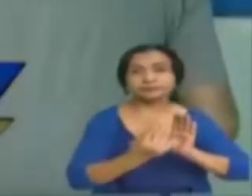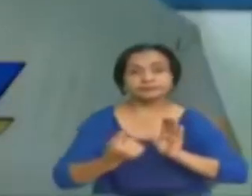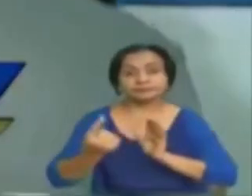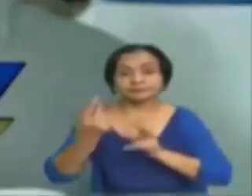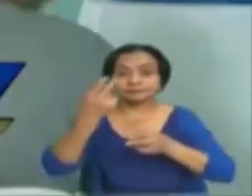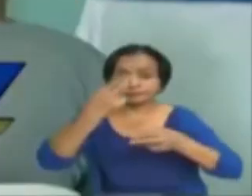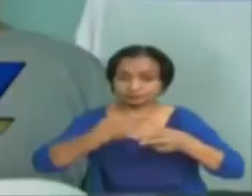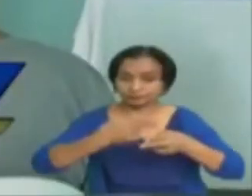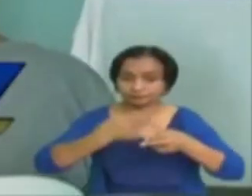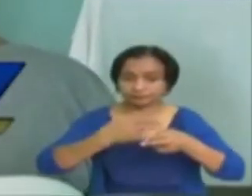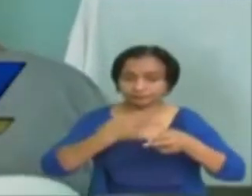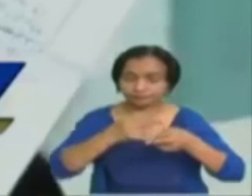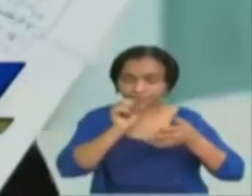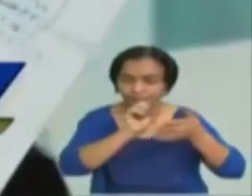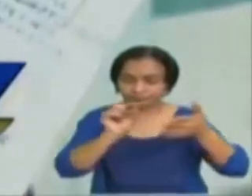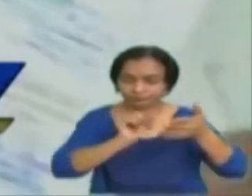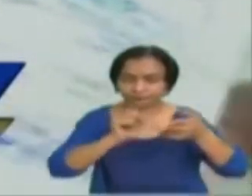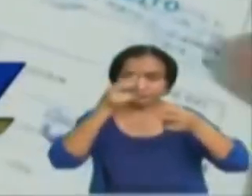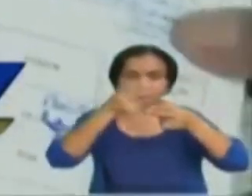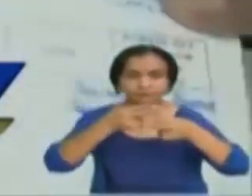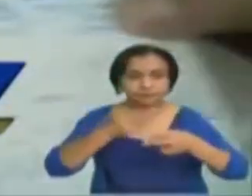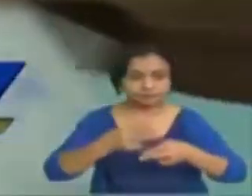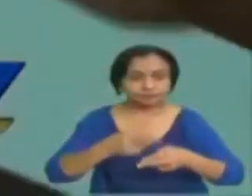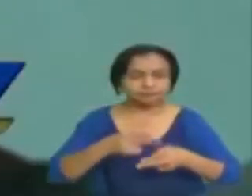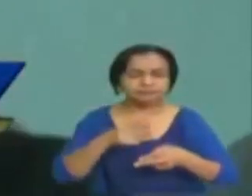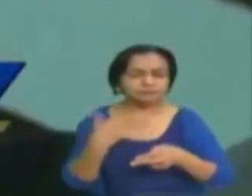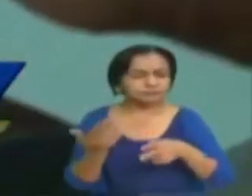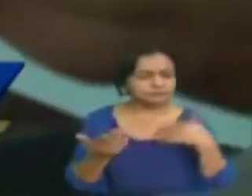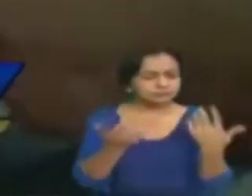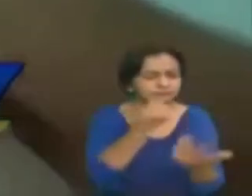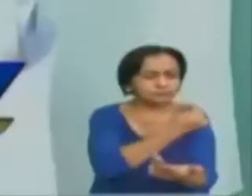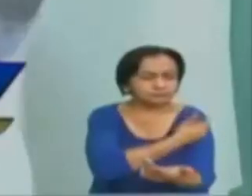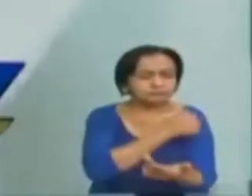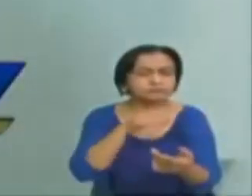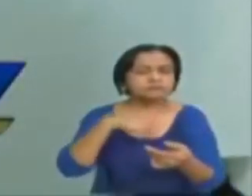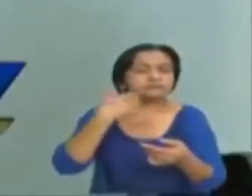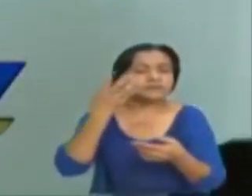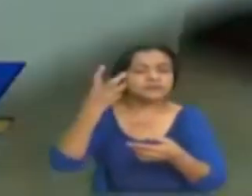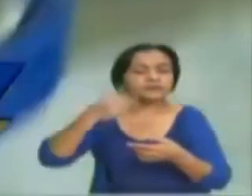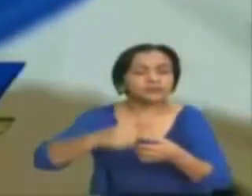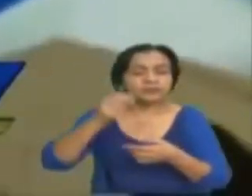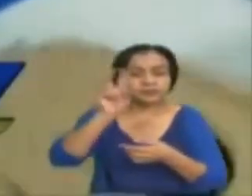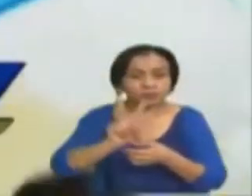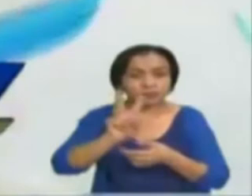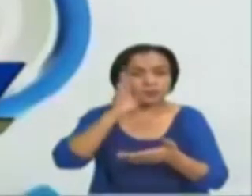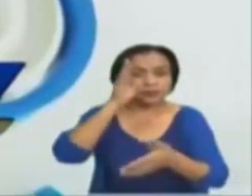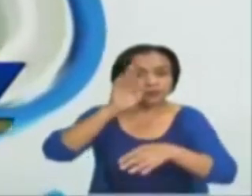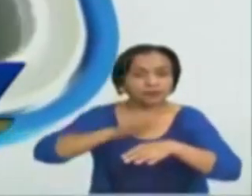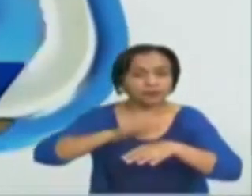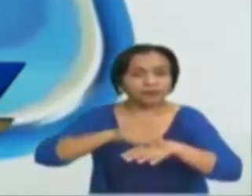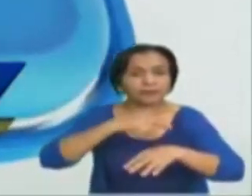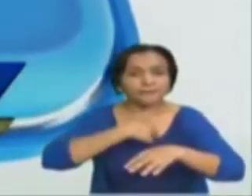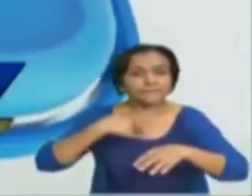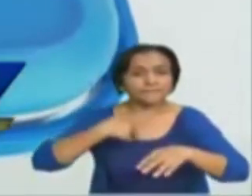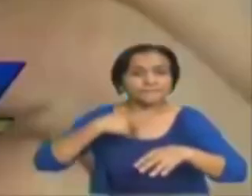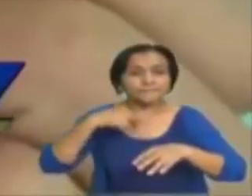aún no han sido publicados en las revistas médicas independientes tanto la expo v como la versión life pueden almacenarse en una